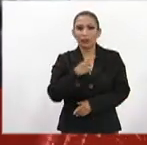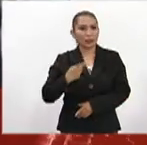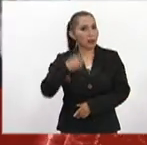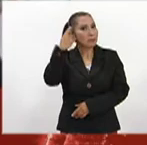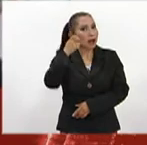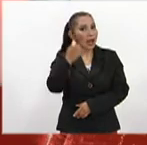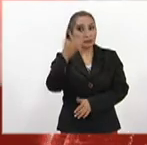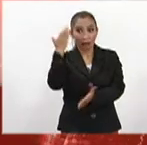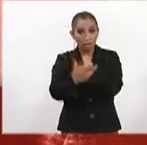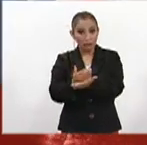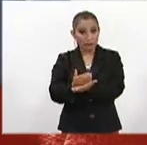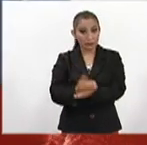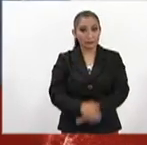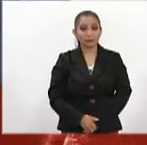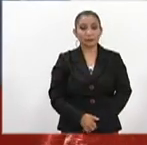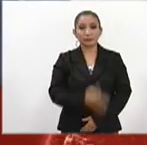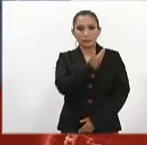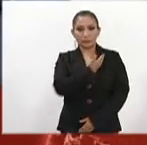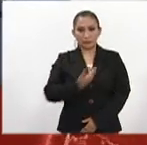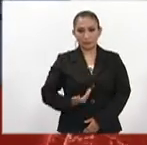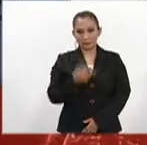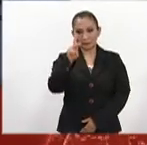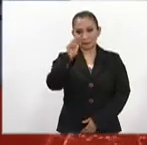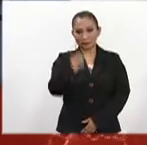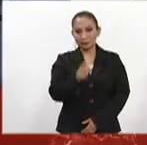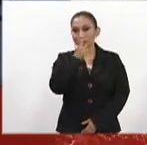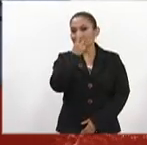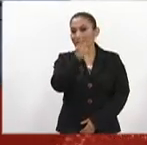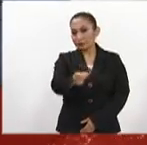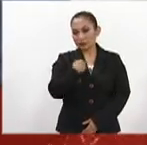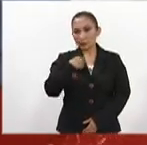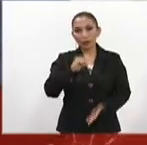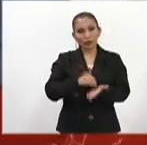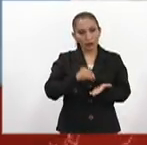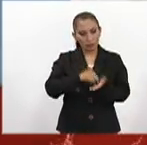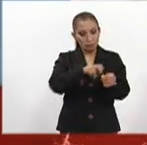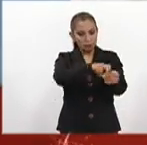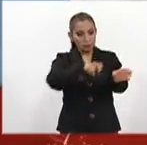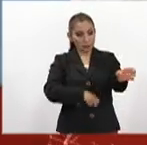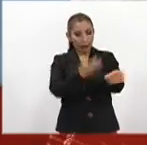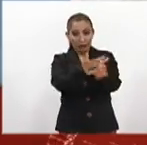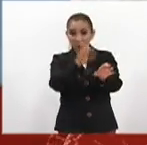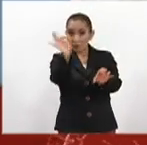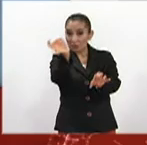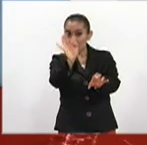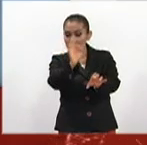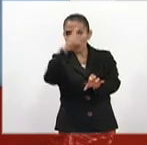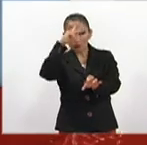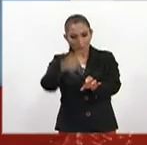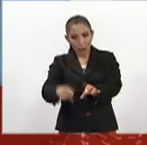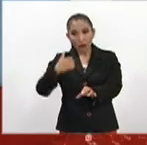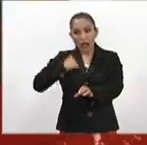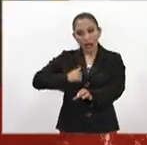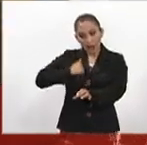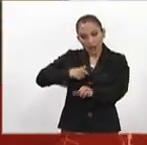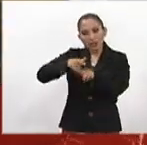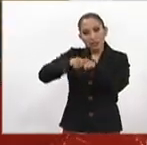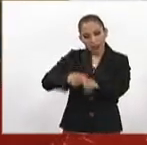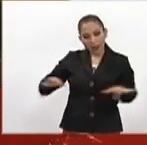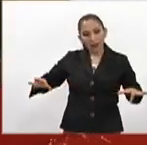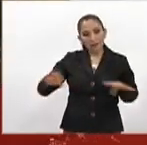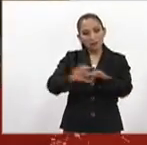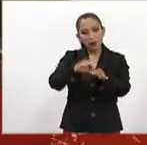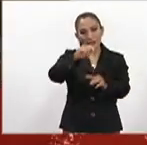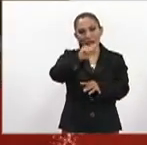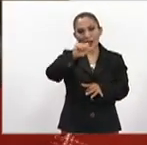motivos para ello. El presidente Enrique Peña Nieto asegura que aún con la salida de Estados Unidos, México y Canadá mantendrán